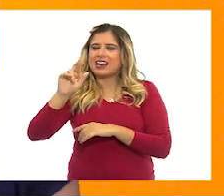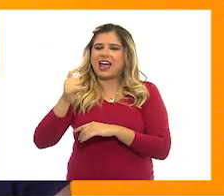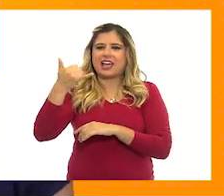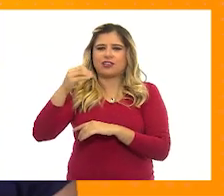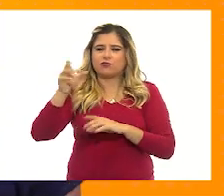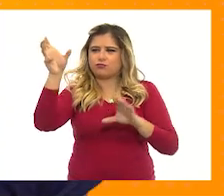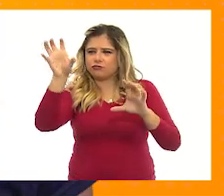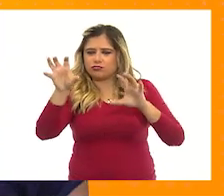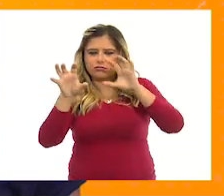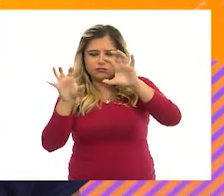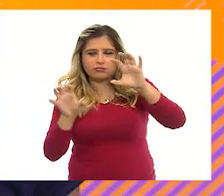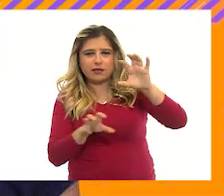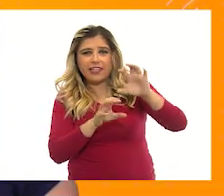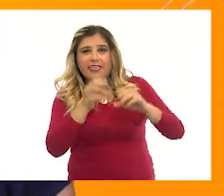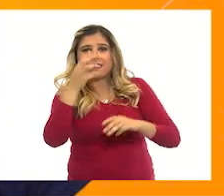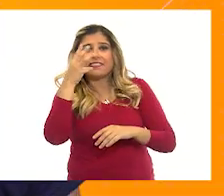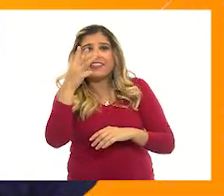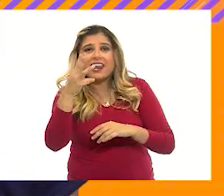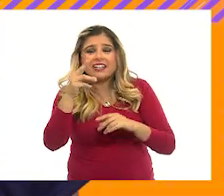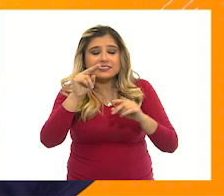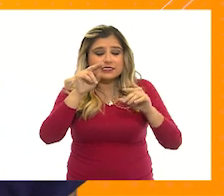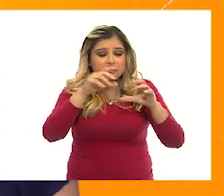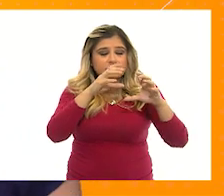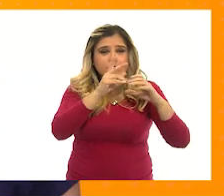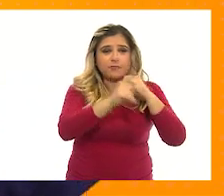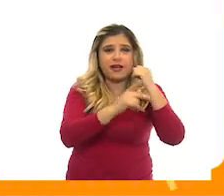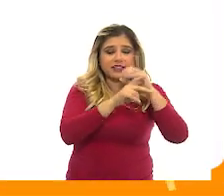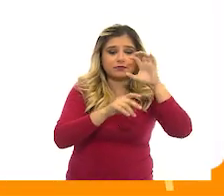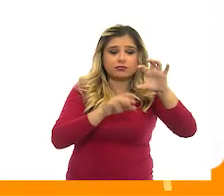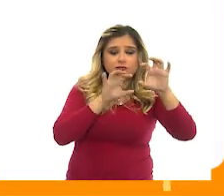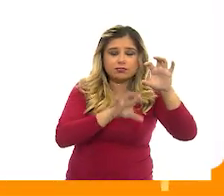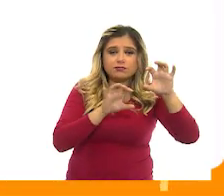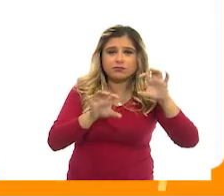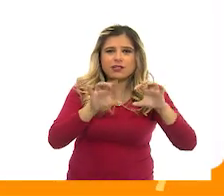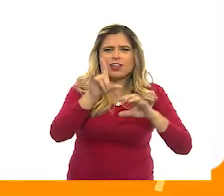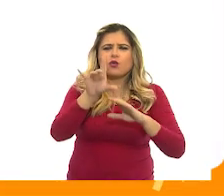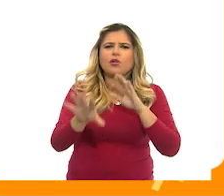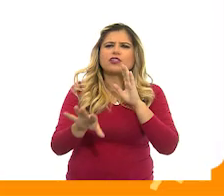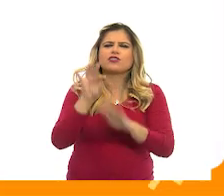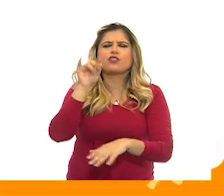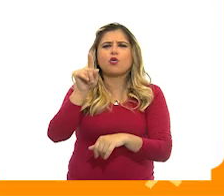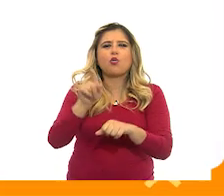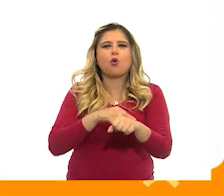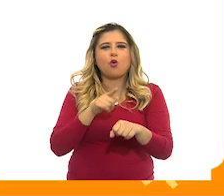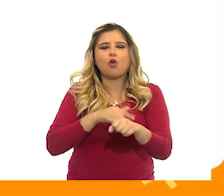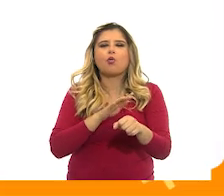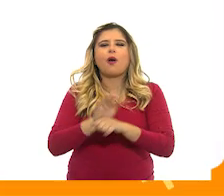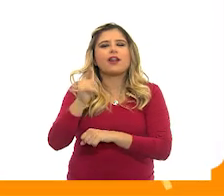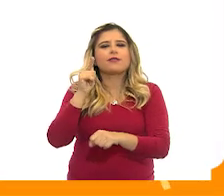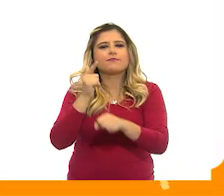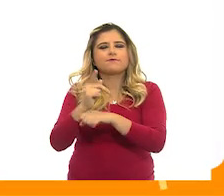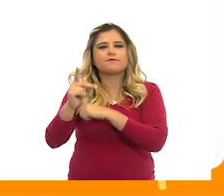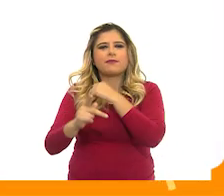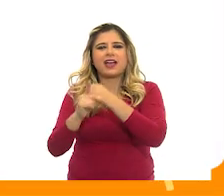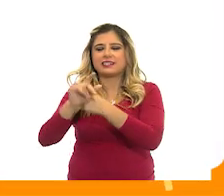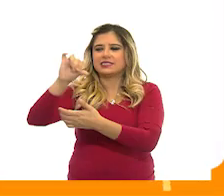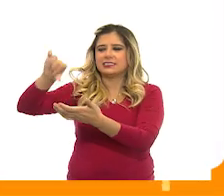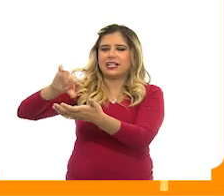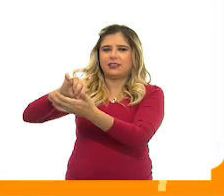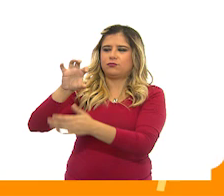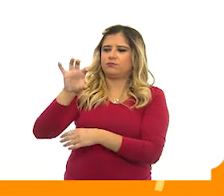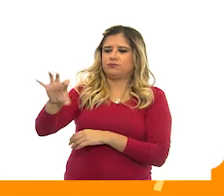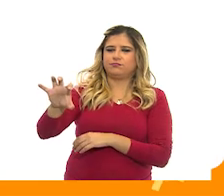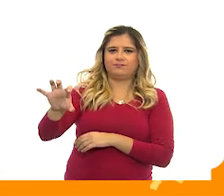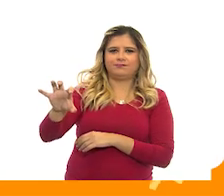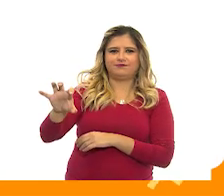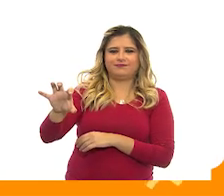encontrar 3 naciones que tocan el país central en cada caso? Selecciona un color que identifique el país central que cumple con